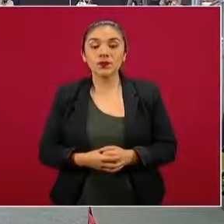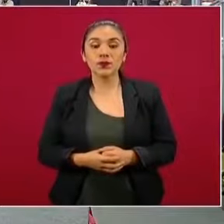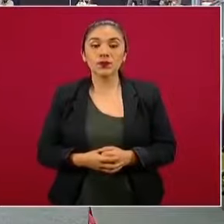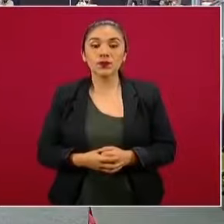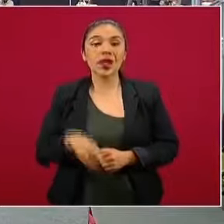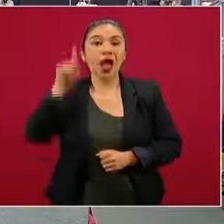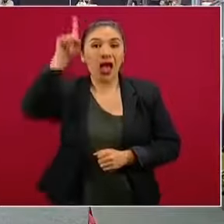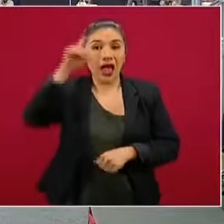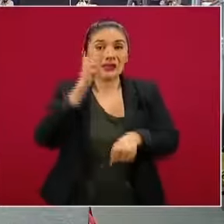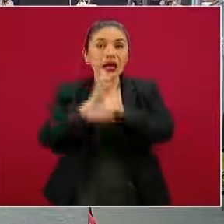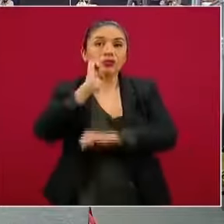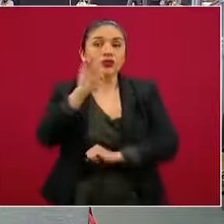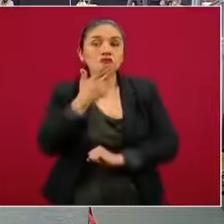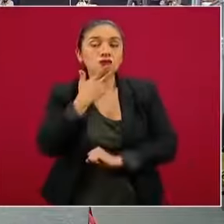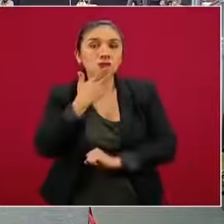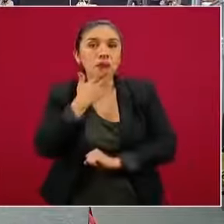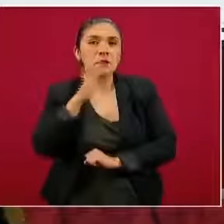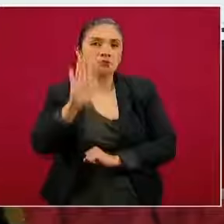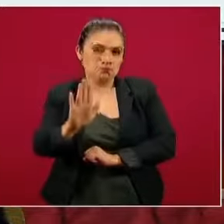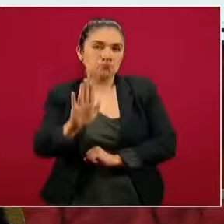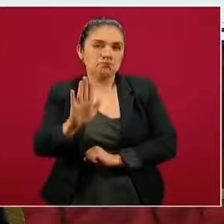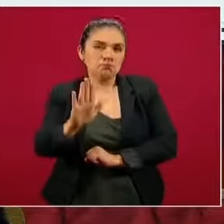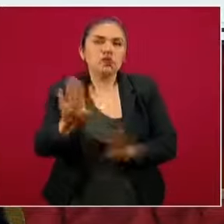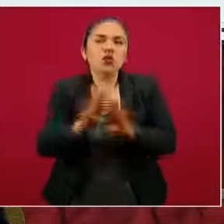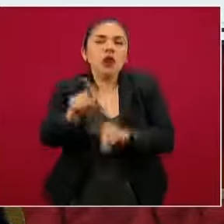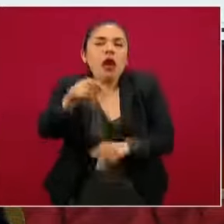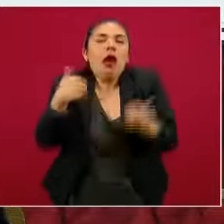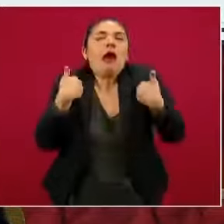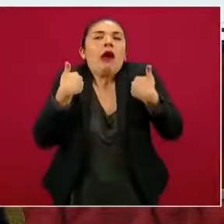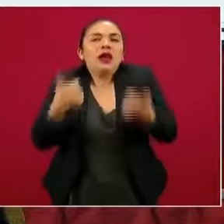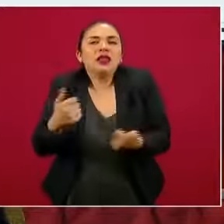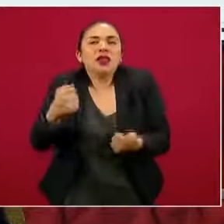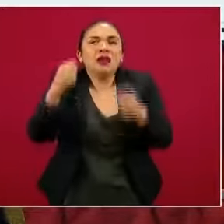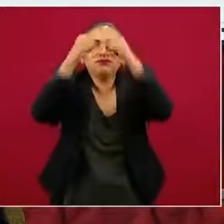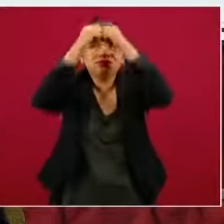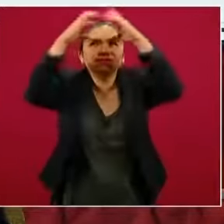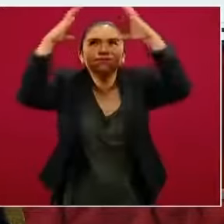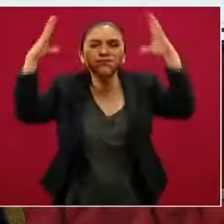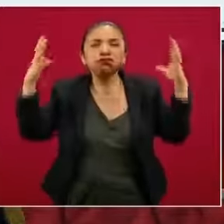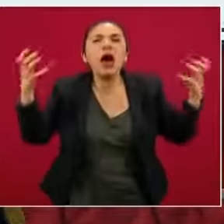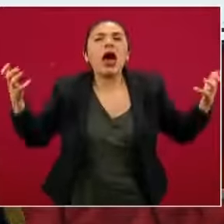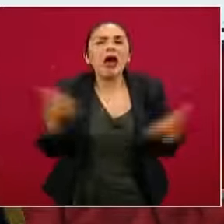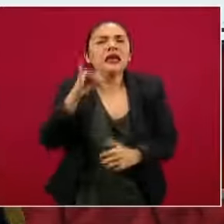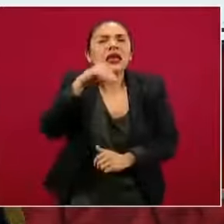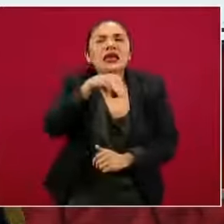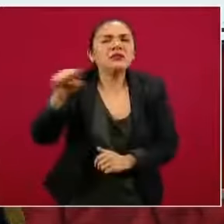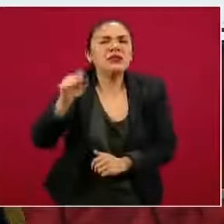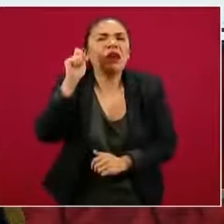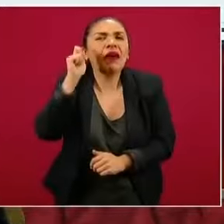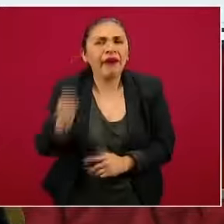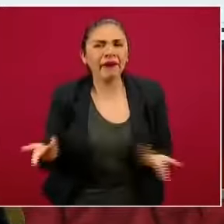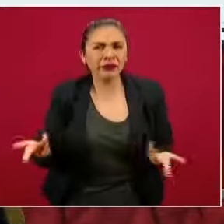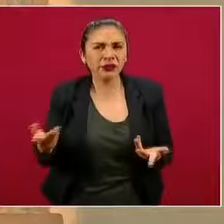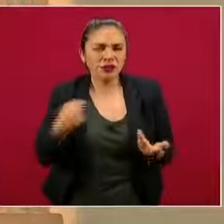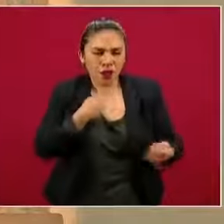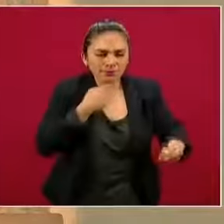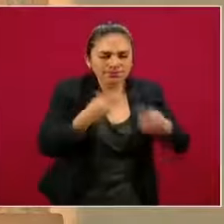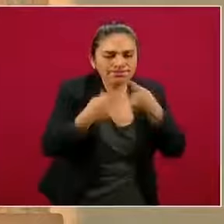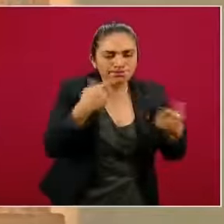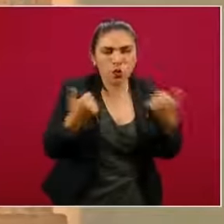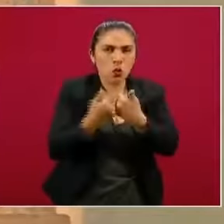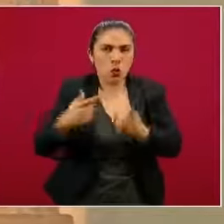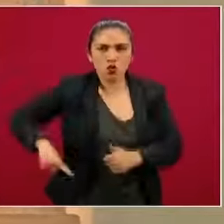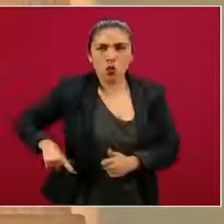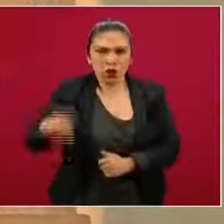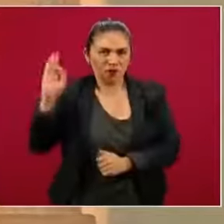En Chihuahua, quisiera nada más para dimensionar lo que se ha hecho por parte del IMSS como parte de la estrategia del gobierno